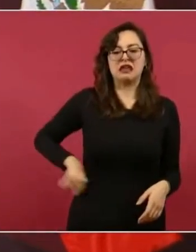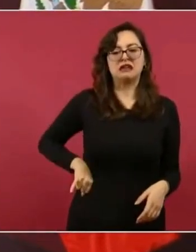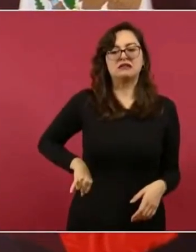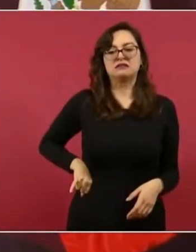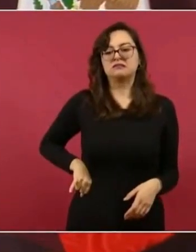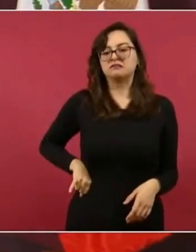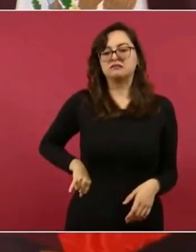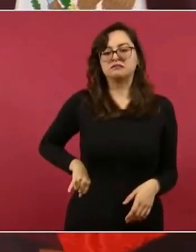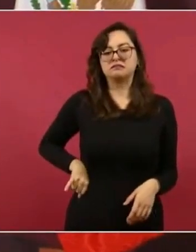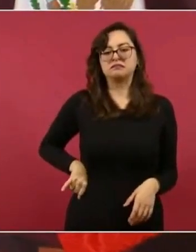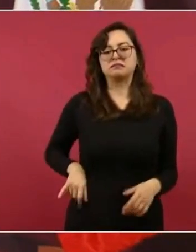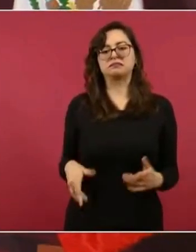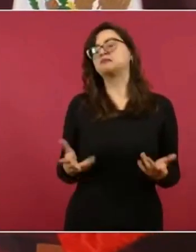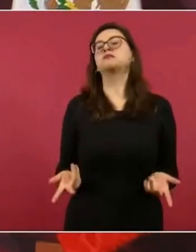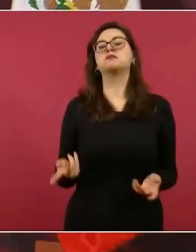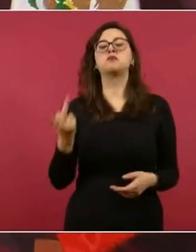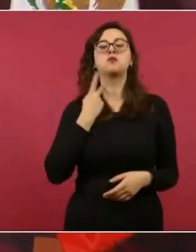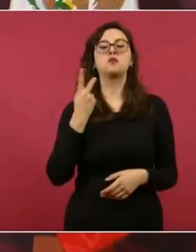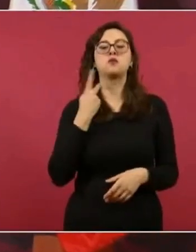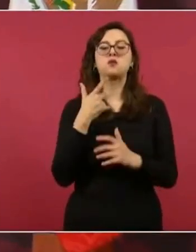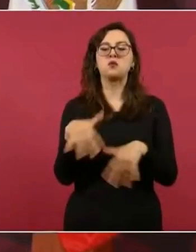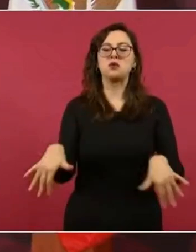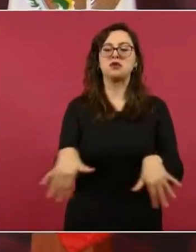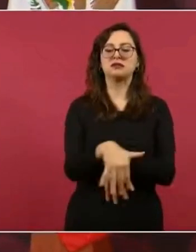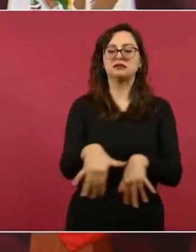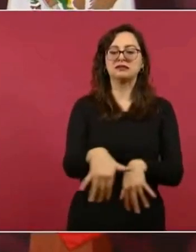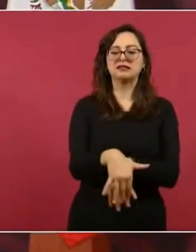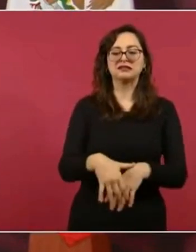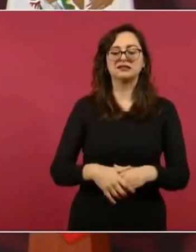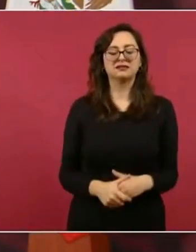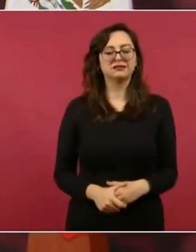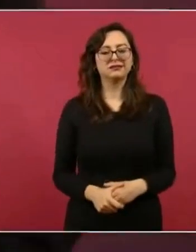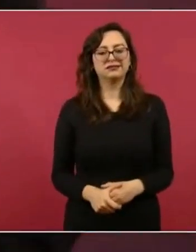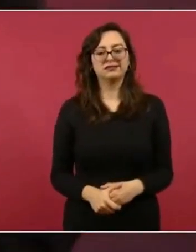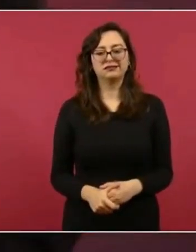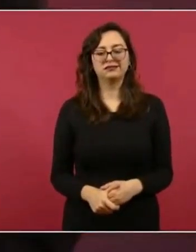interesada, pura politiquería